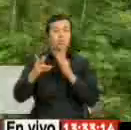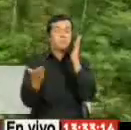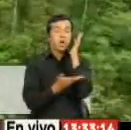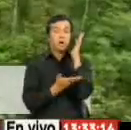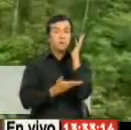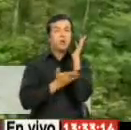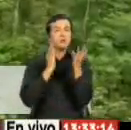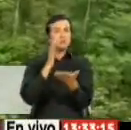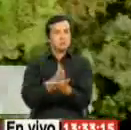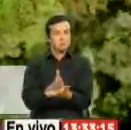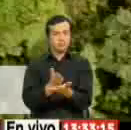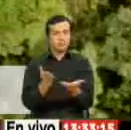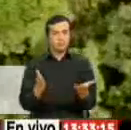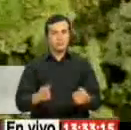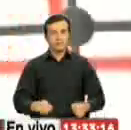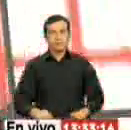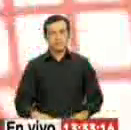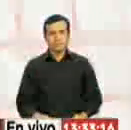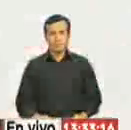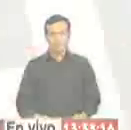de las selvas